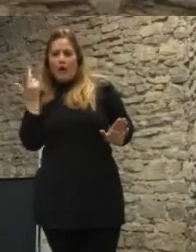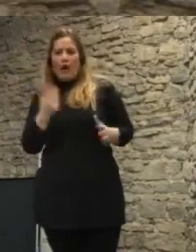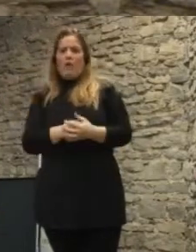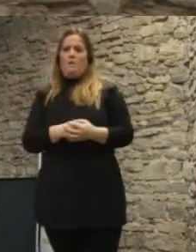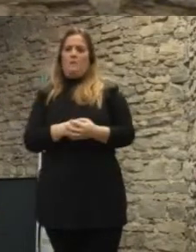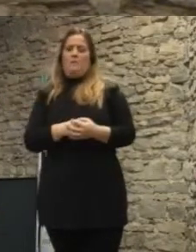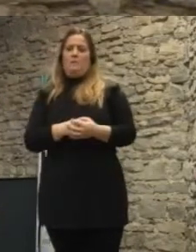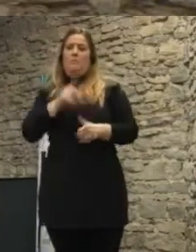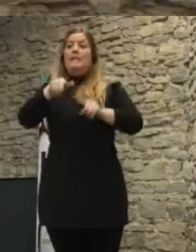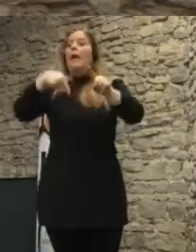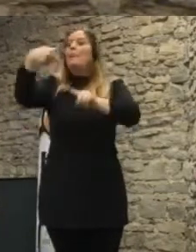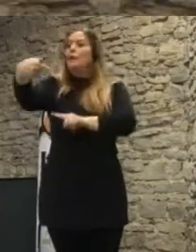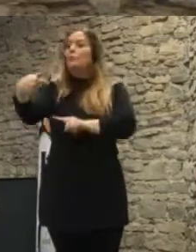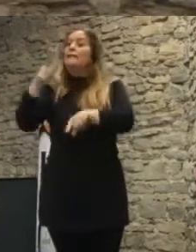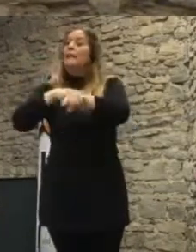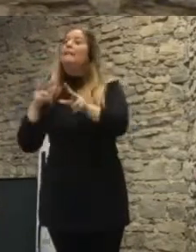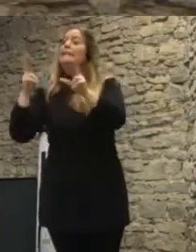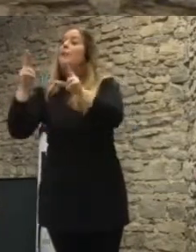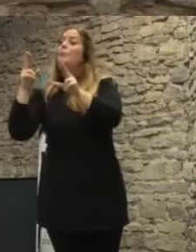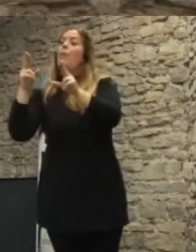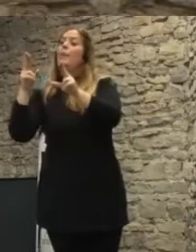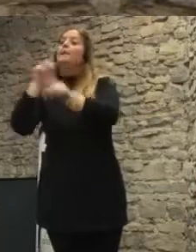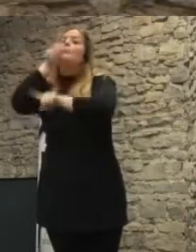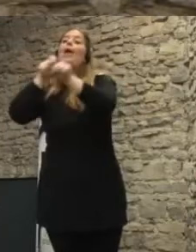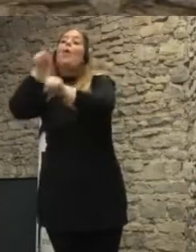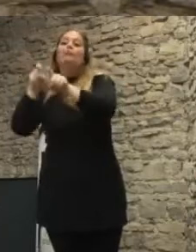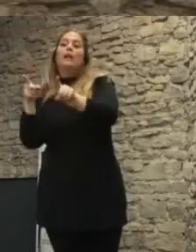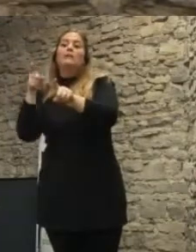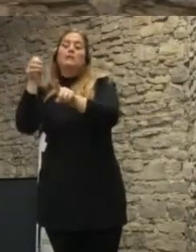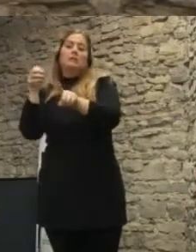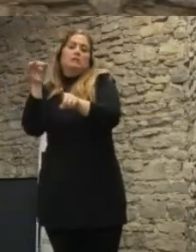a la hora de las preguntas y de mi intervención nos tuteamos, si os parece, ¿sí?